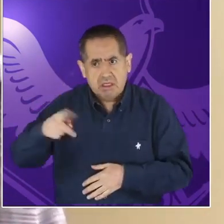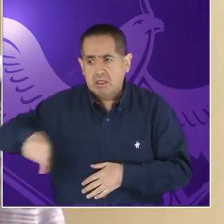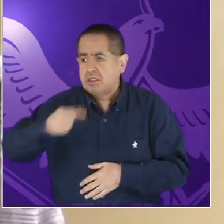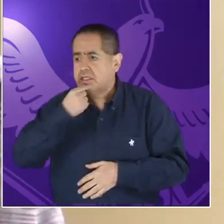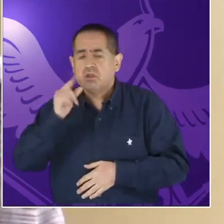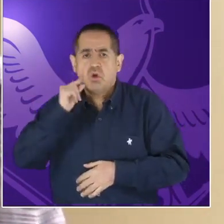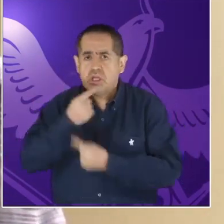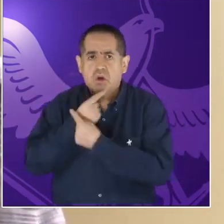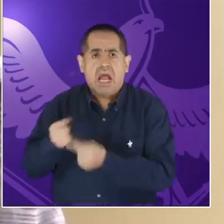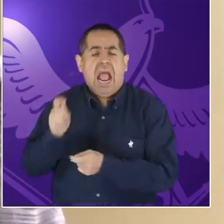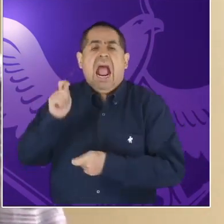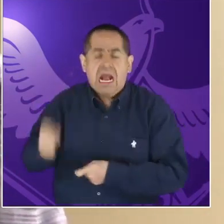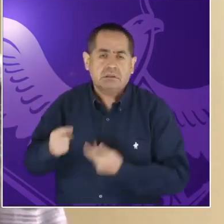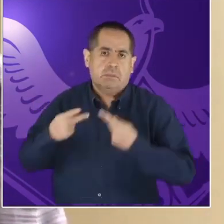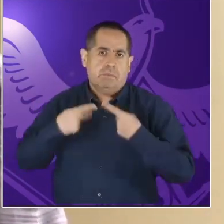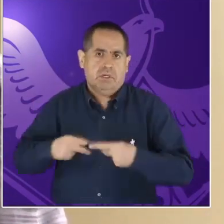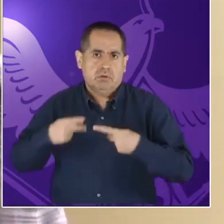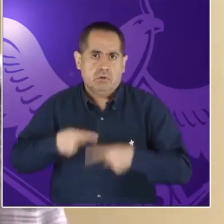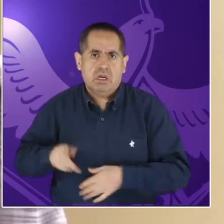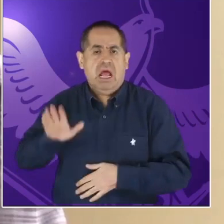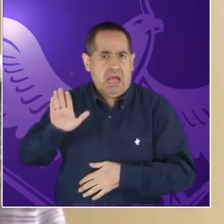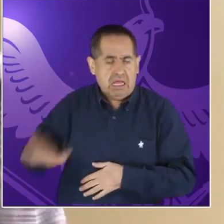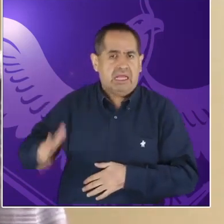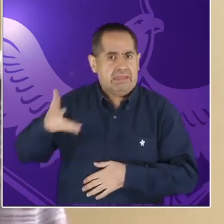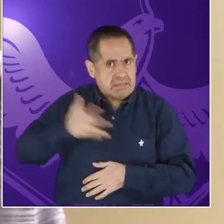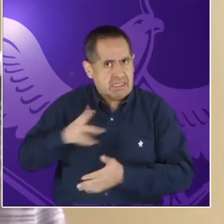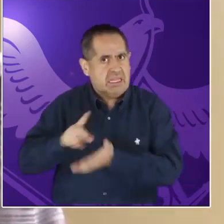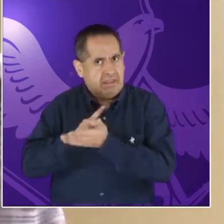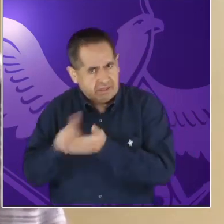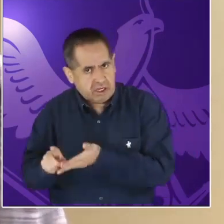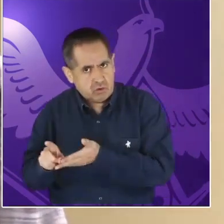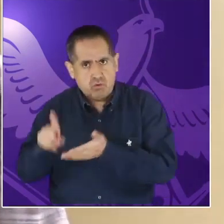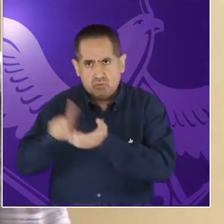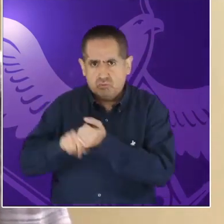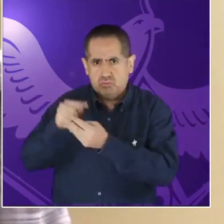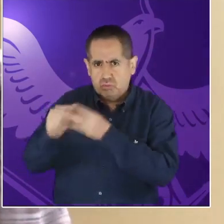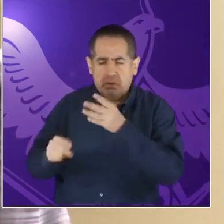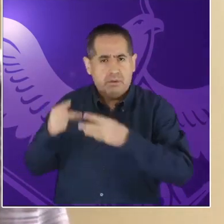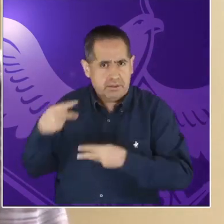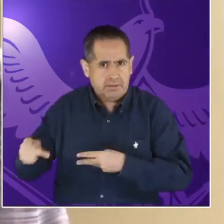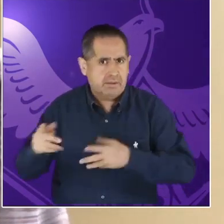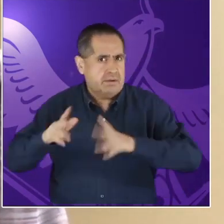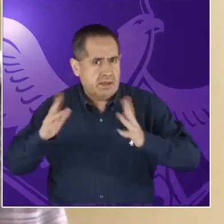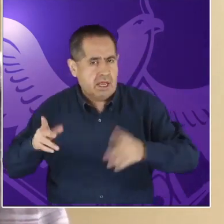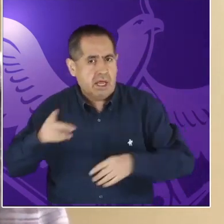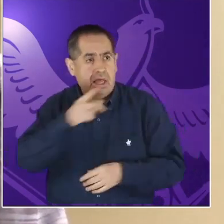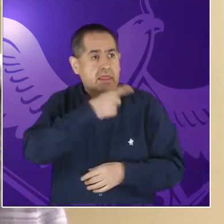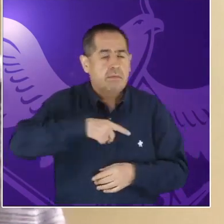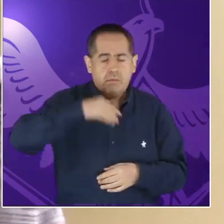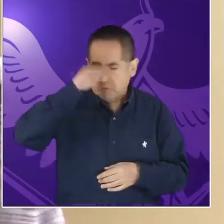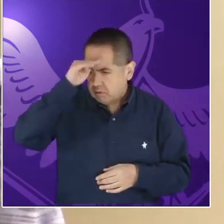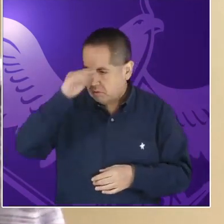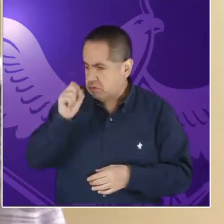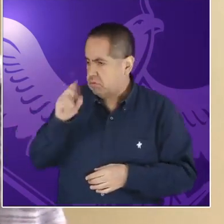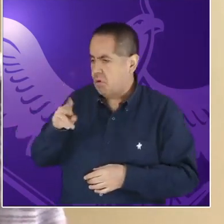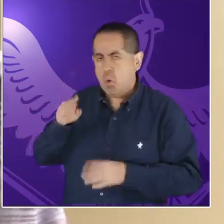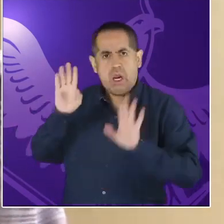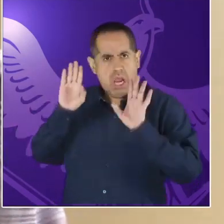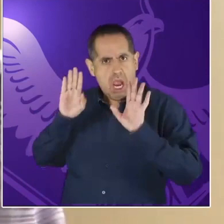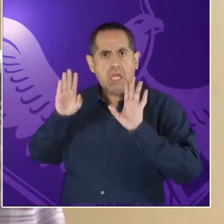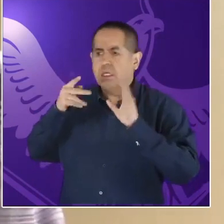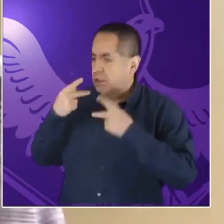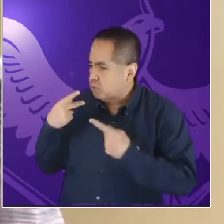Es decir, los hijos y las hijas son personas, son titulares, sujetos de derechos. Tenemos que tener